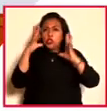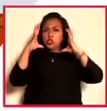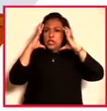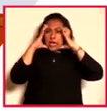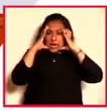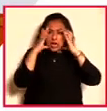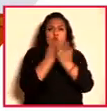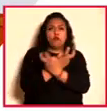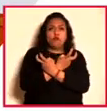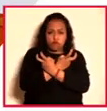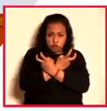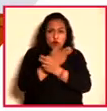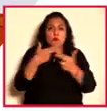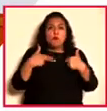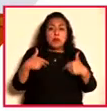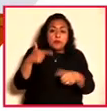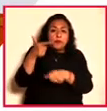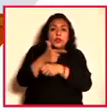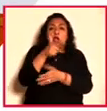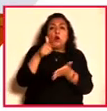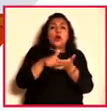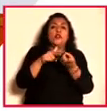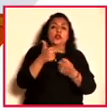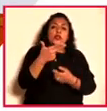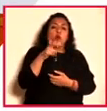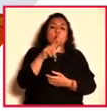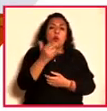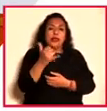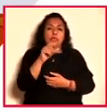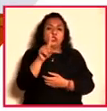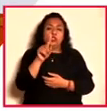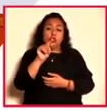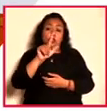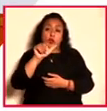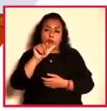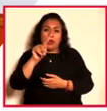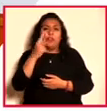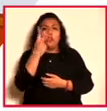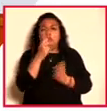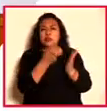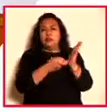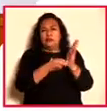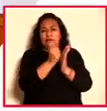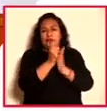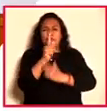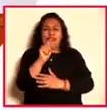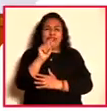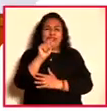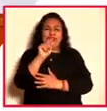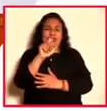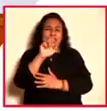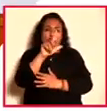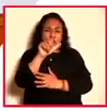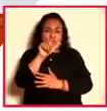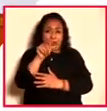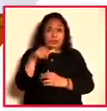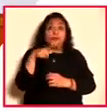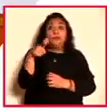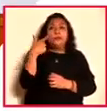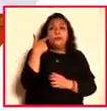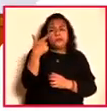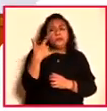humanos encontrados en el Huitzonpantli y otros dos tallados en Tezontle. Este recorrido por el ombligo de